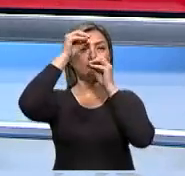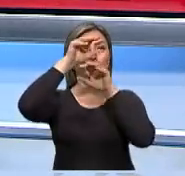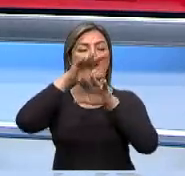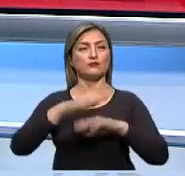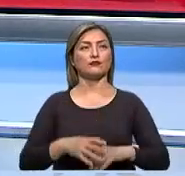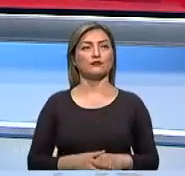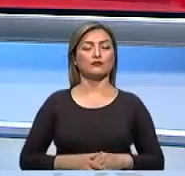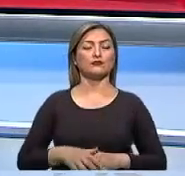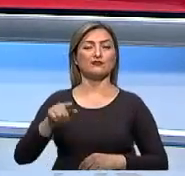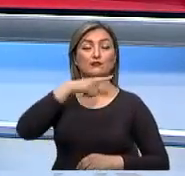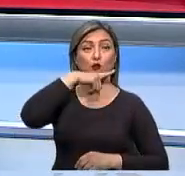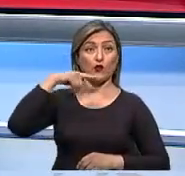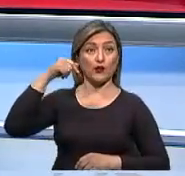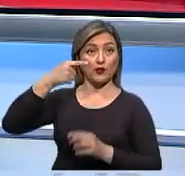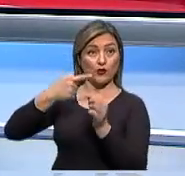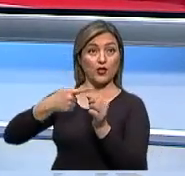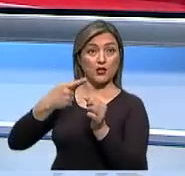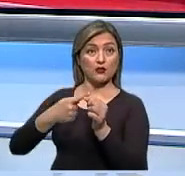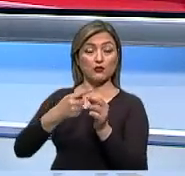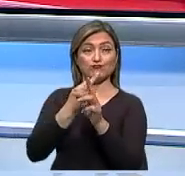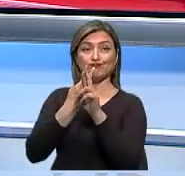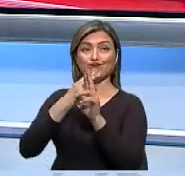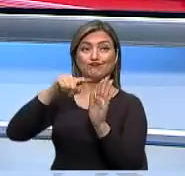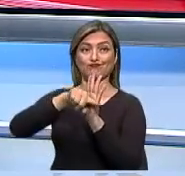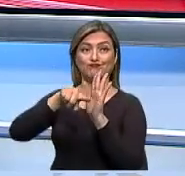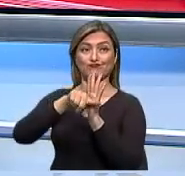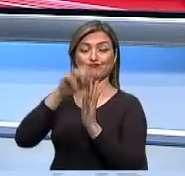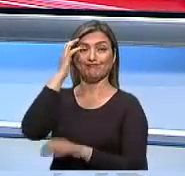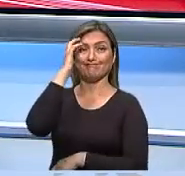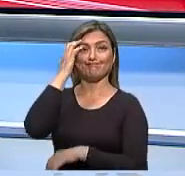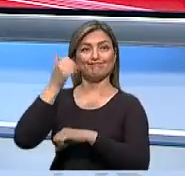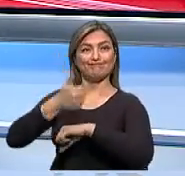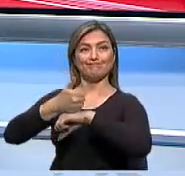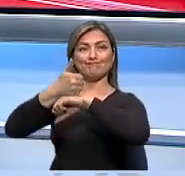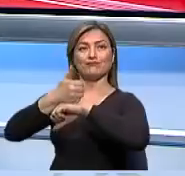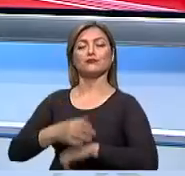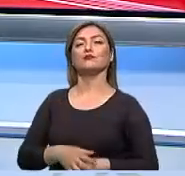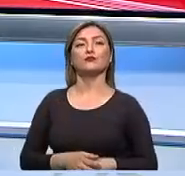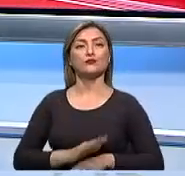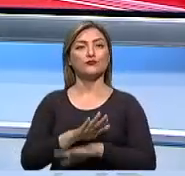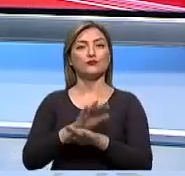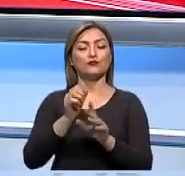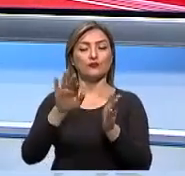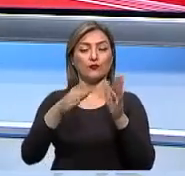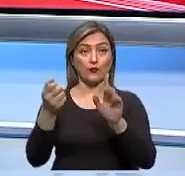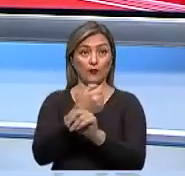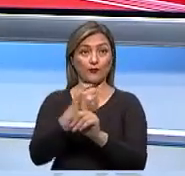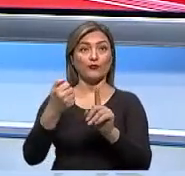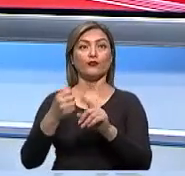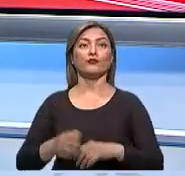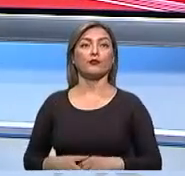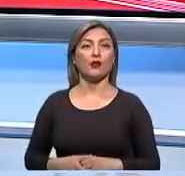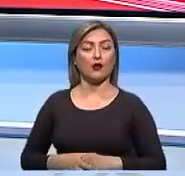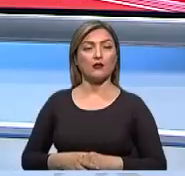contándoles que el balance del feriado en la capital deja cifras que preocupan, sobre todo en cuanto a las muertes violentas que se